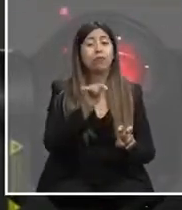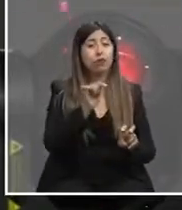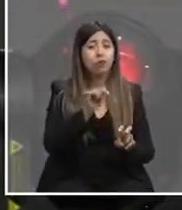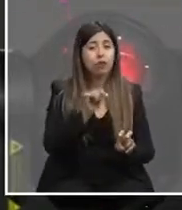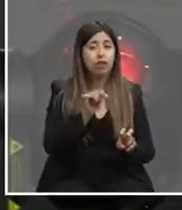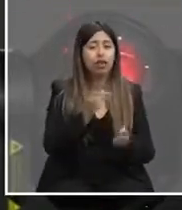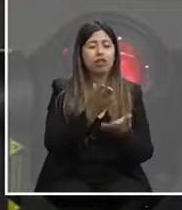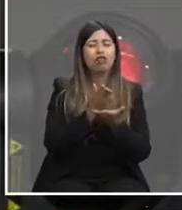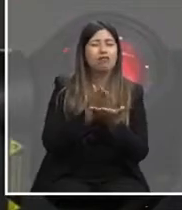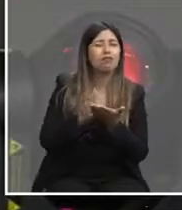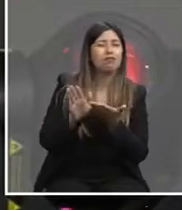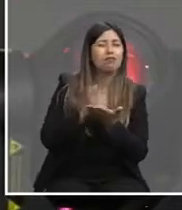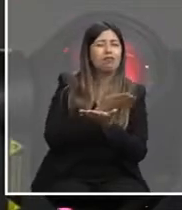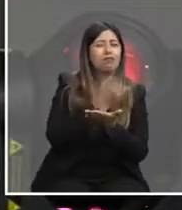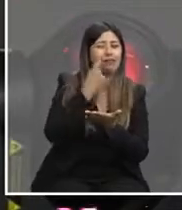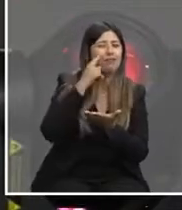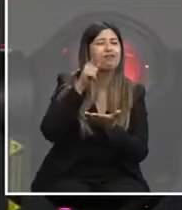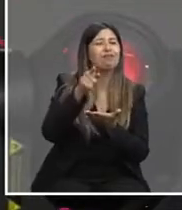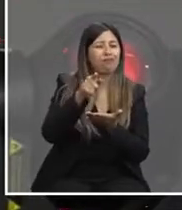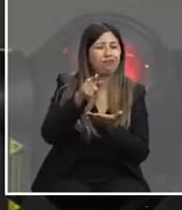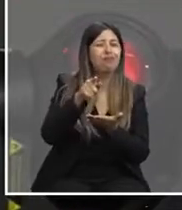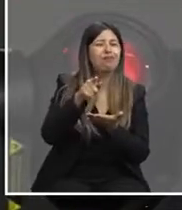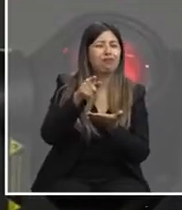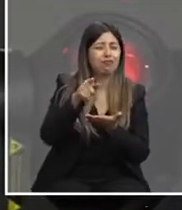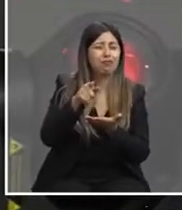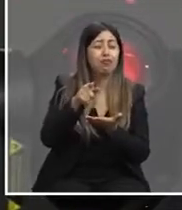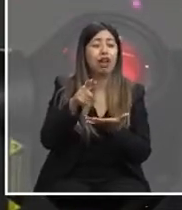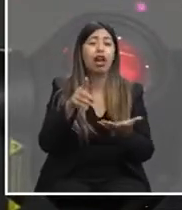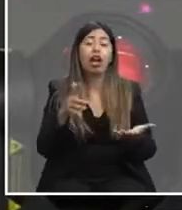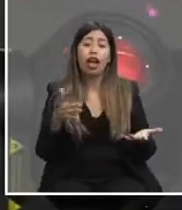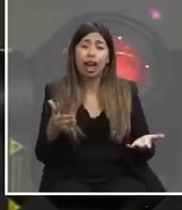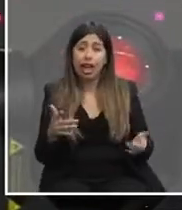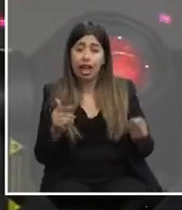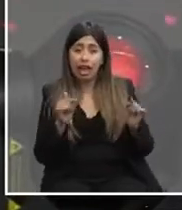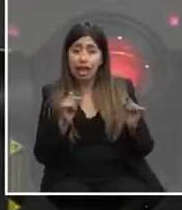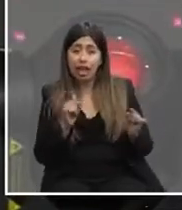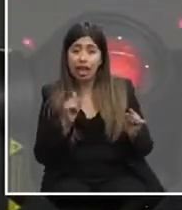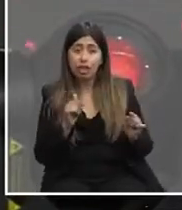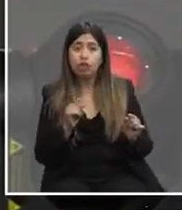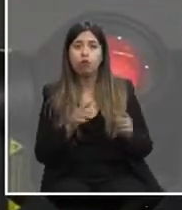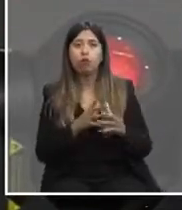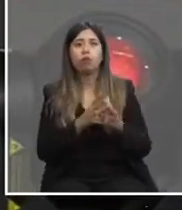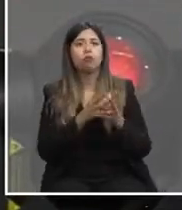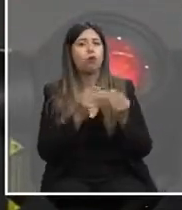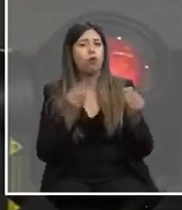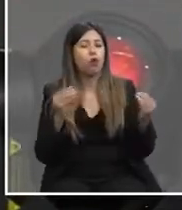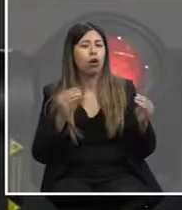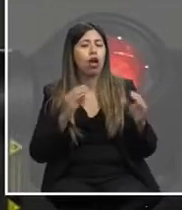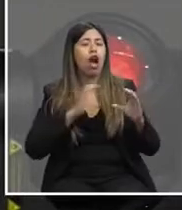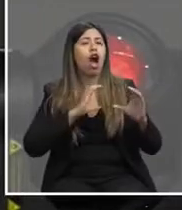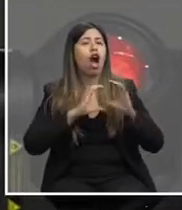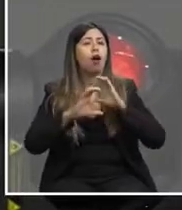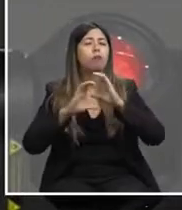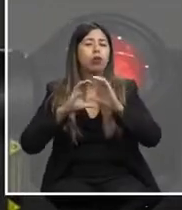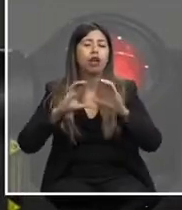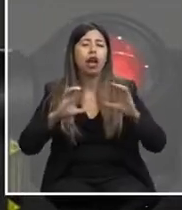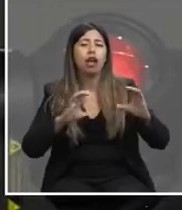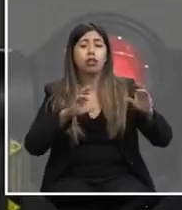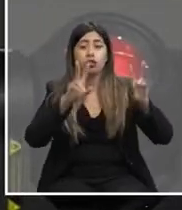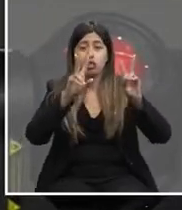vista, hay una cantidad bien grande de comunicación pública